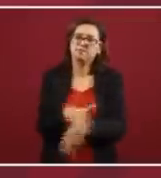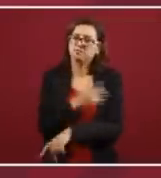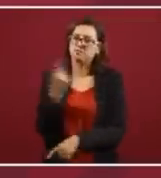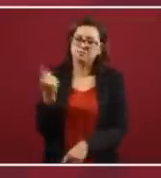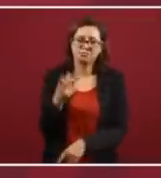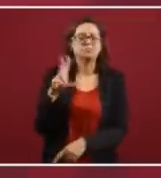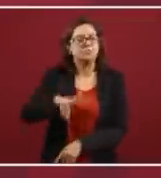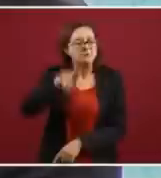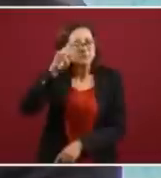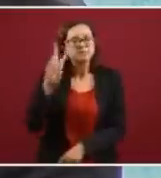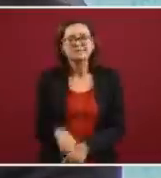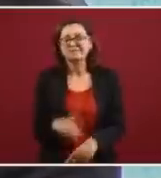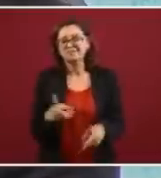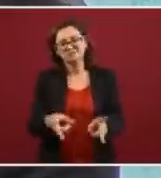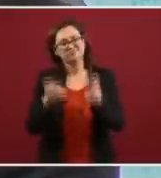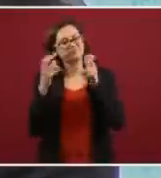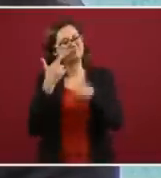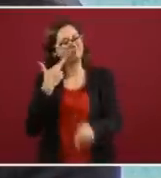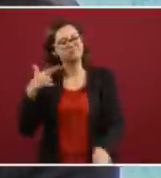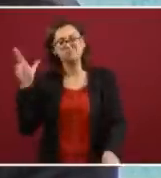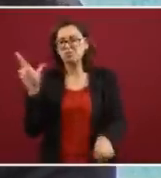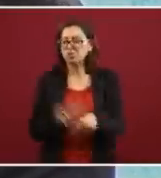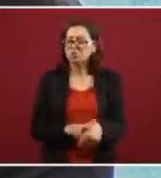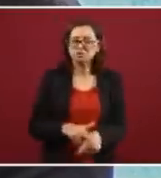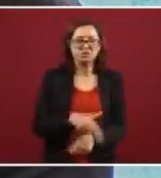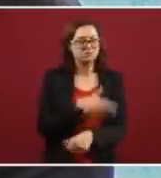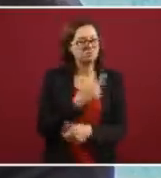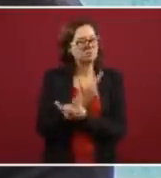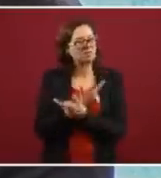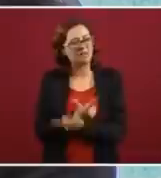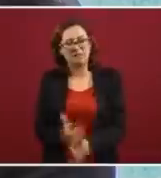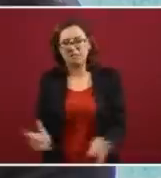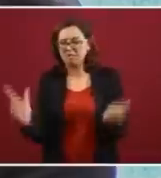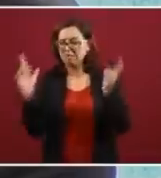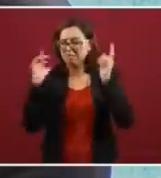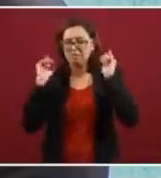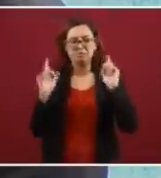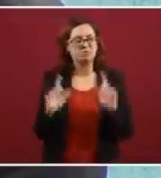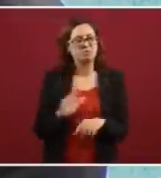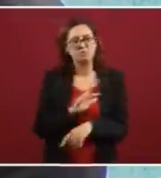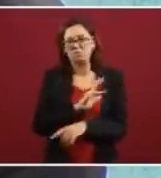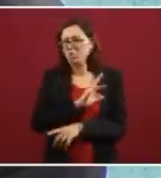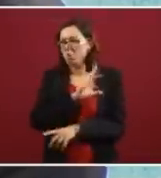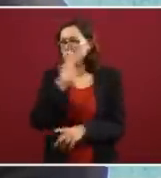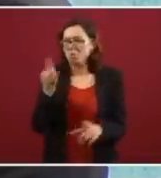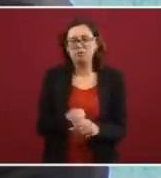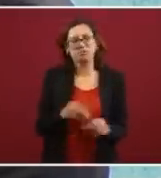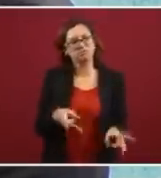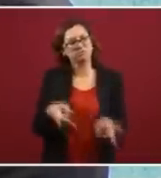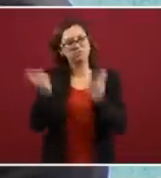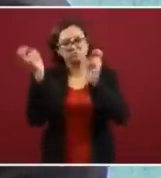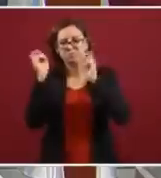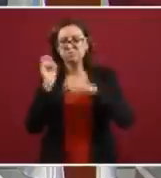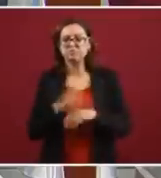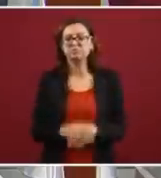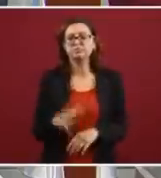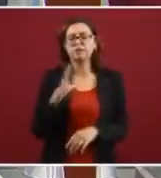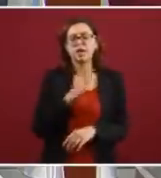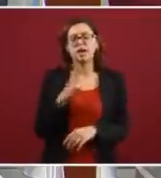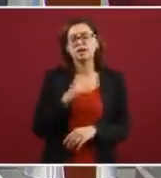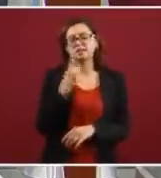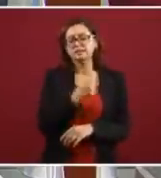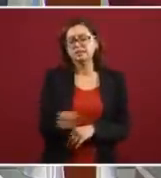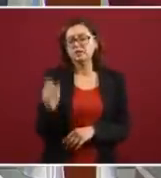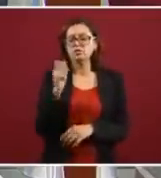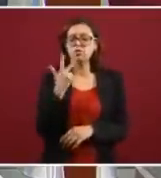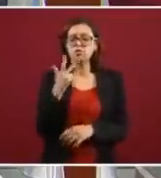es un hecho que roban al que llegue, ya no al que se deje, sino a cualquiera que llegue. Son 108 mil descargas